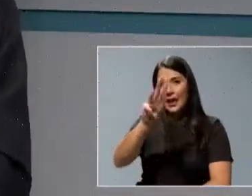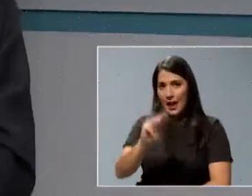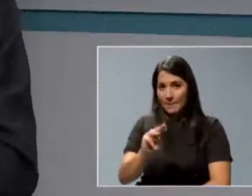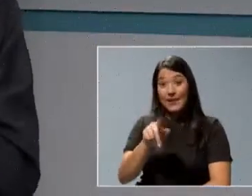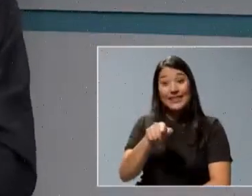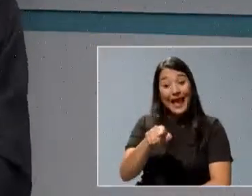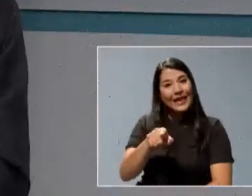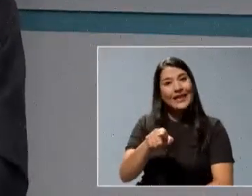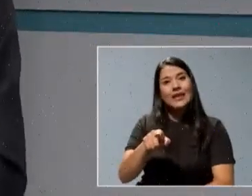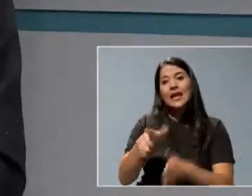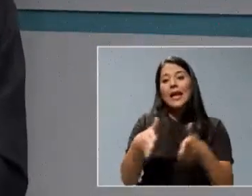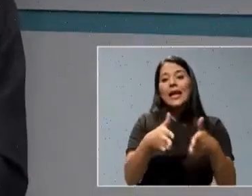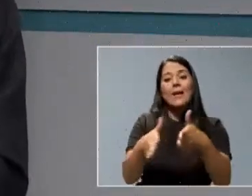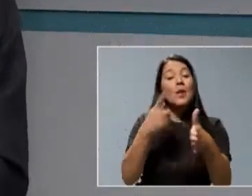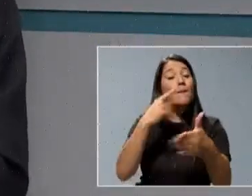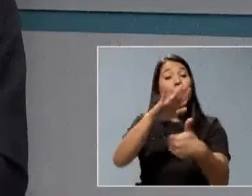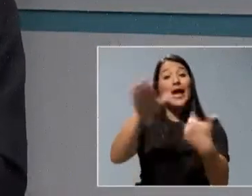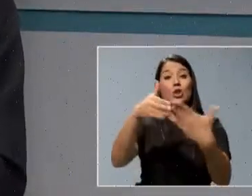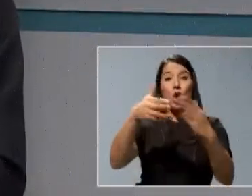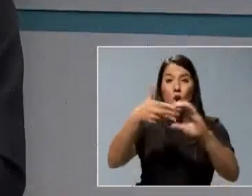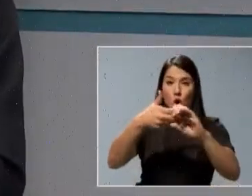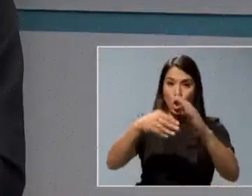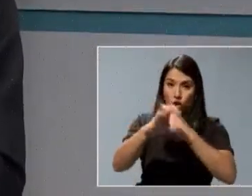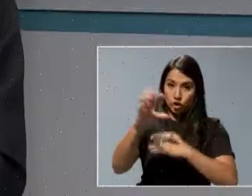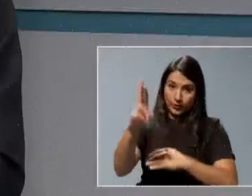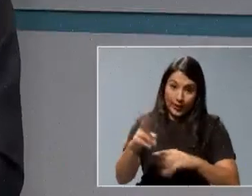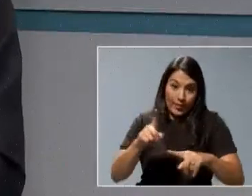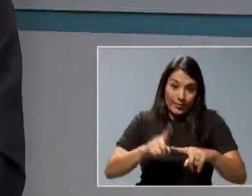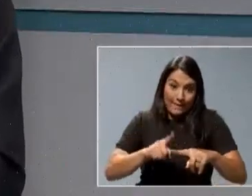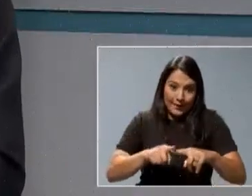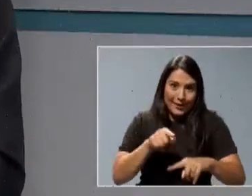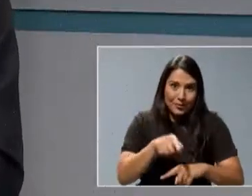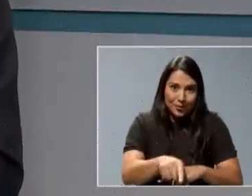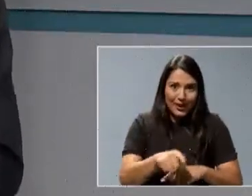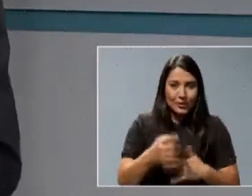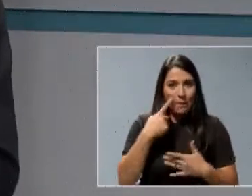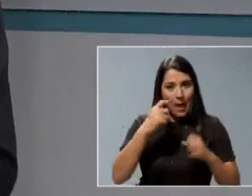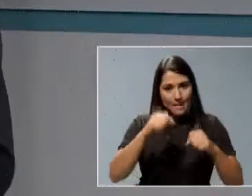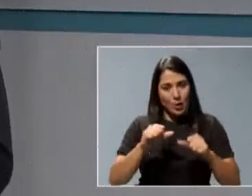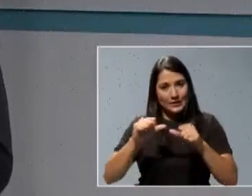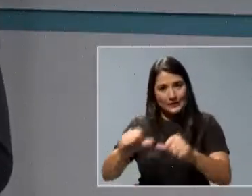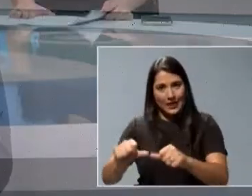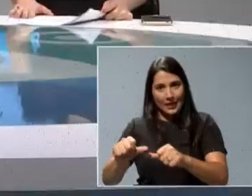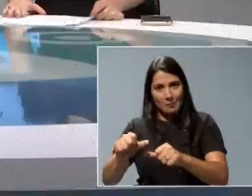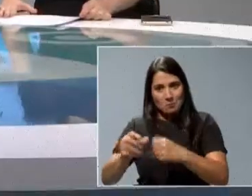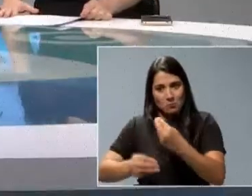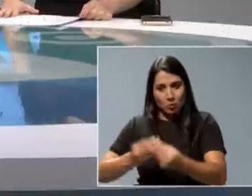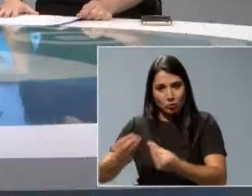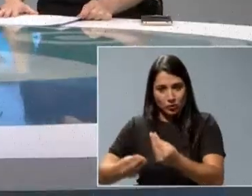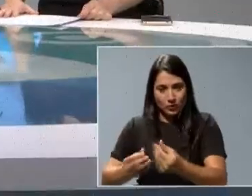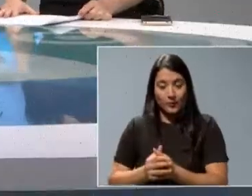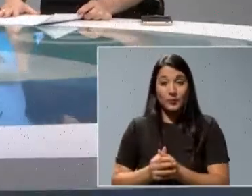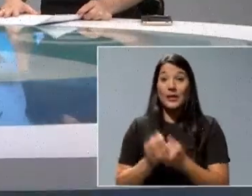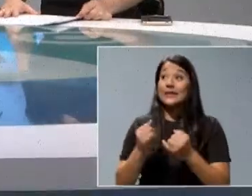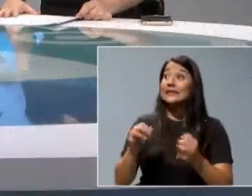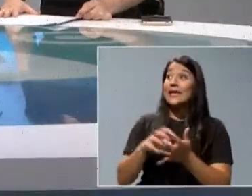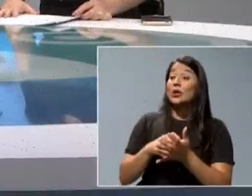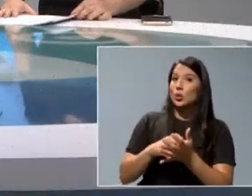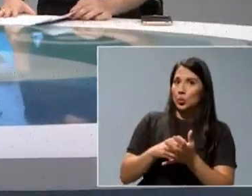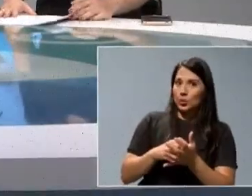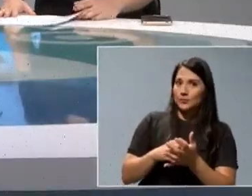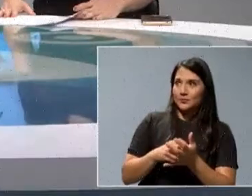país. Dependemos de ese poliducto para seguir funcionando. Sin duda alguna, don